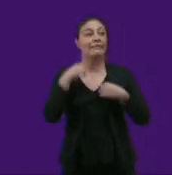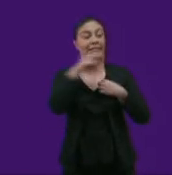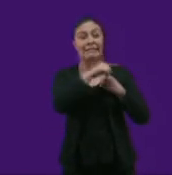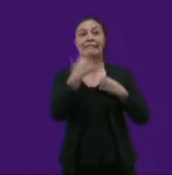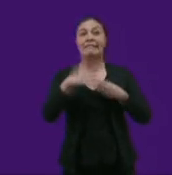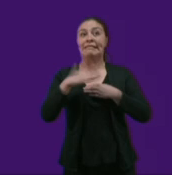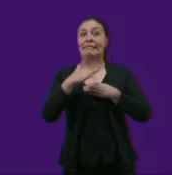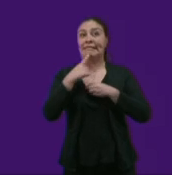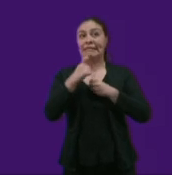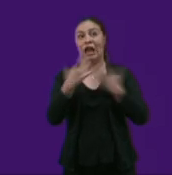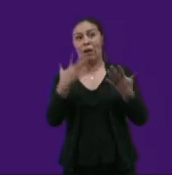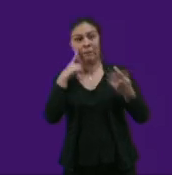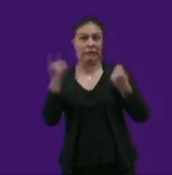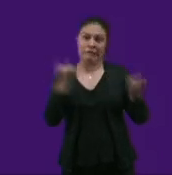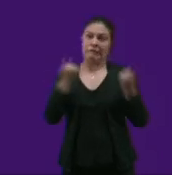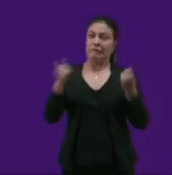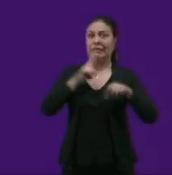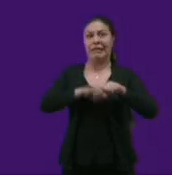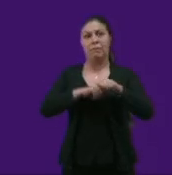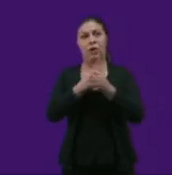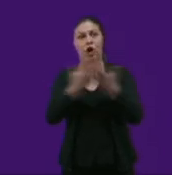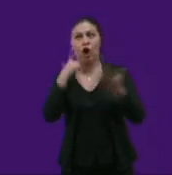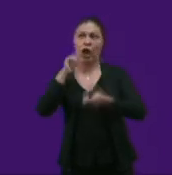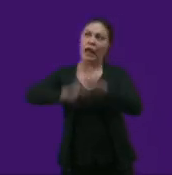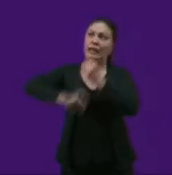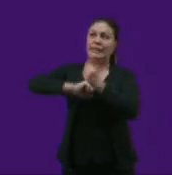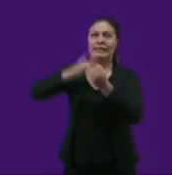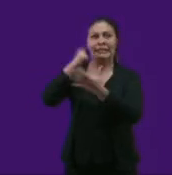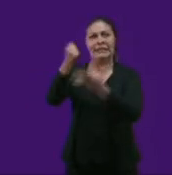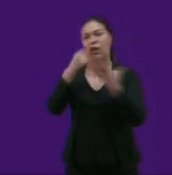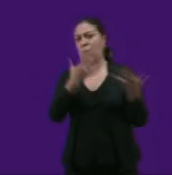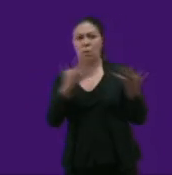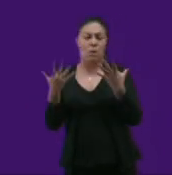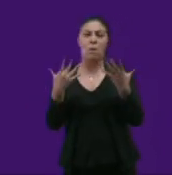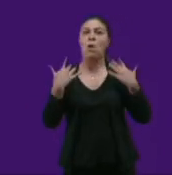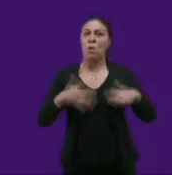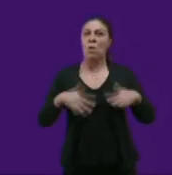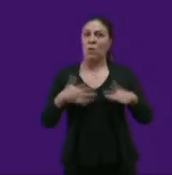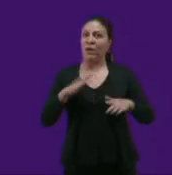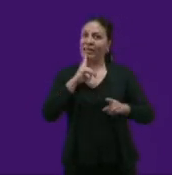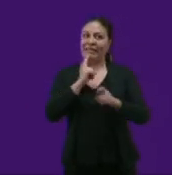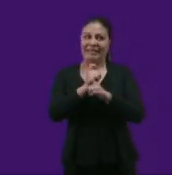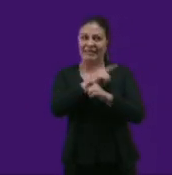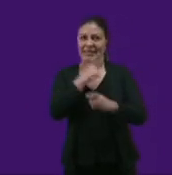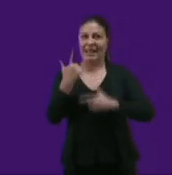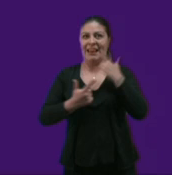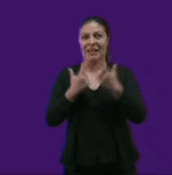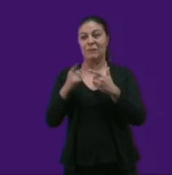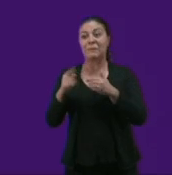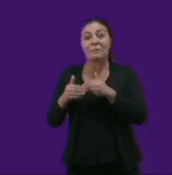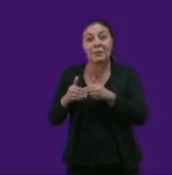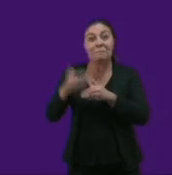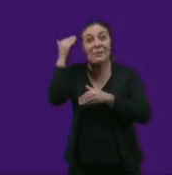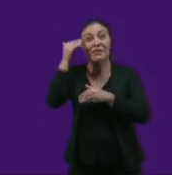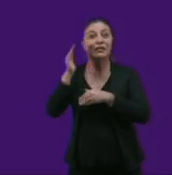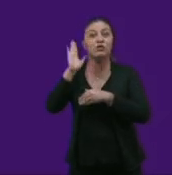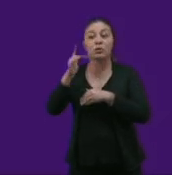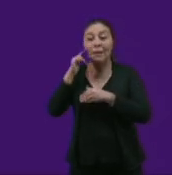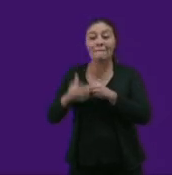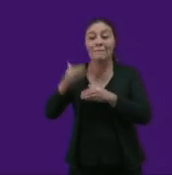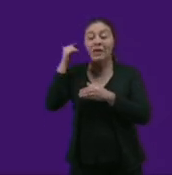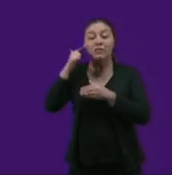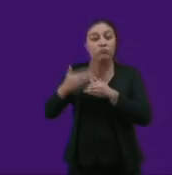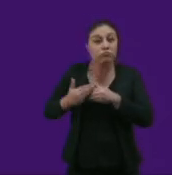para poder tener ese pitch inicial de Mercado Libre con este inversionista. Así arranca la historia de Mercado Libre, una historia que además